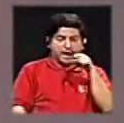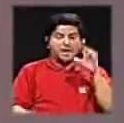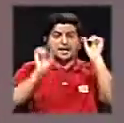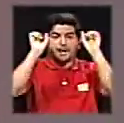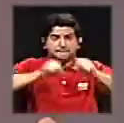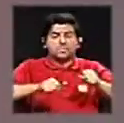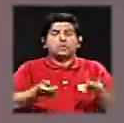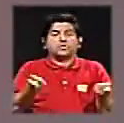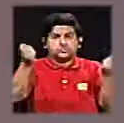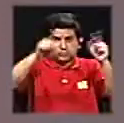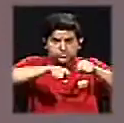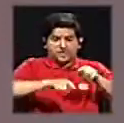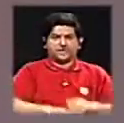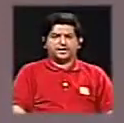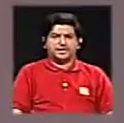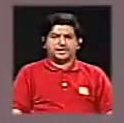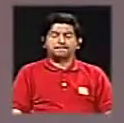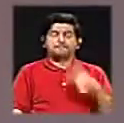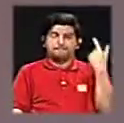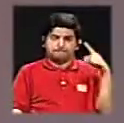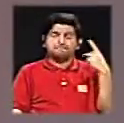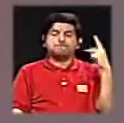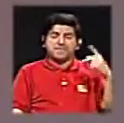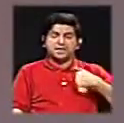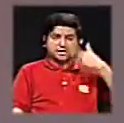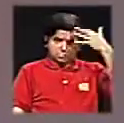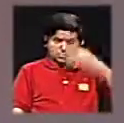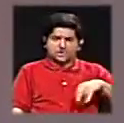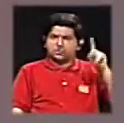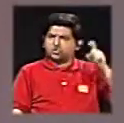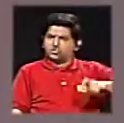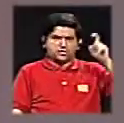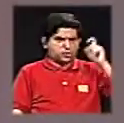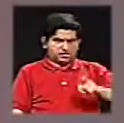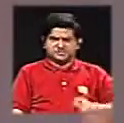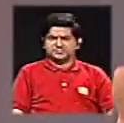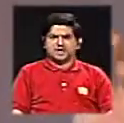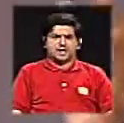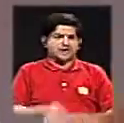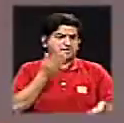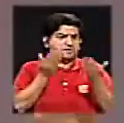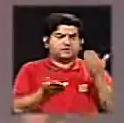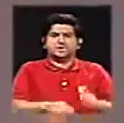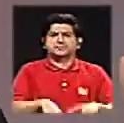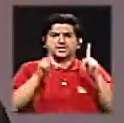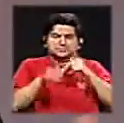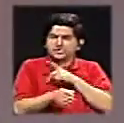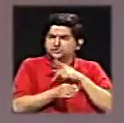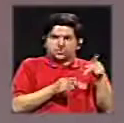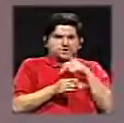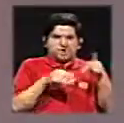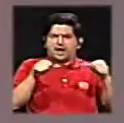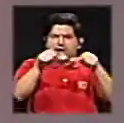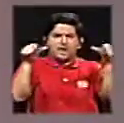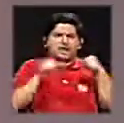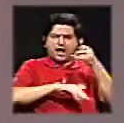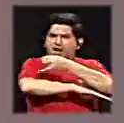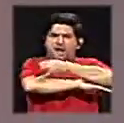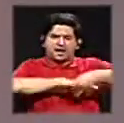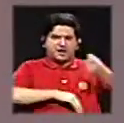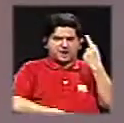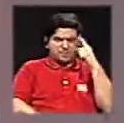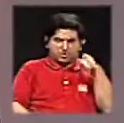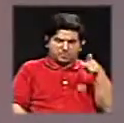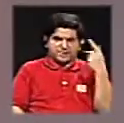podía haber. Entonces, sí, era un riesgo latente que yo creo que no se necesita ser muy profesional en el campo de la ingeniería para entender que eso